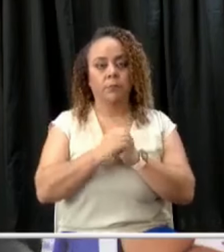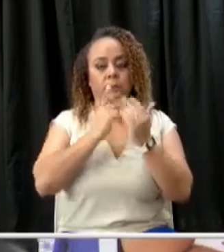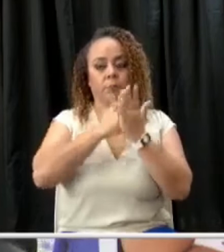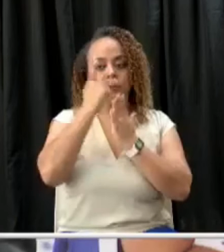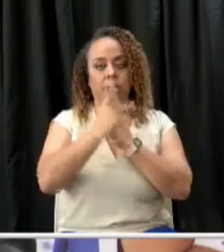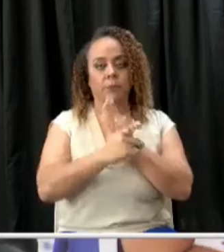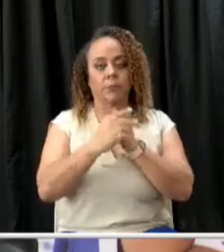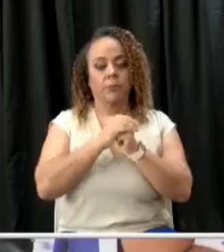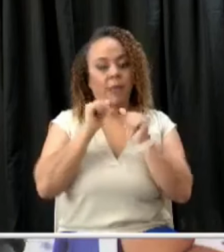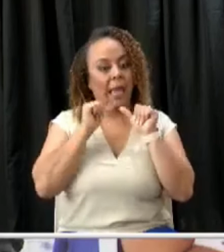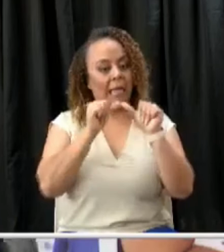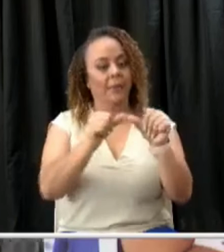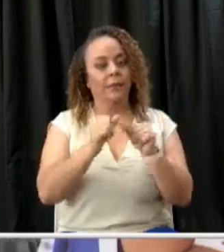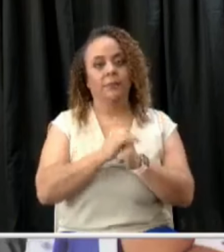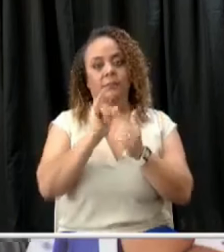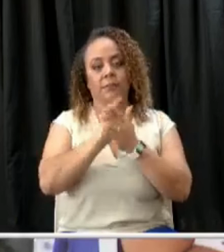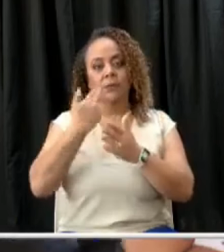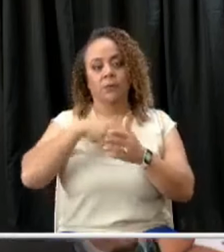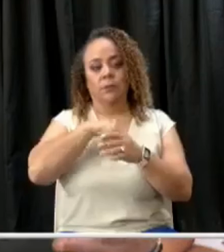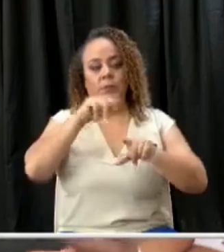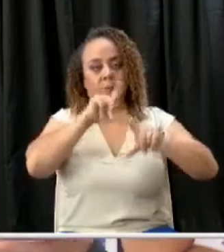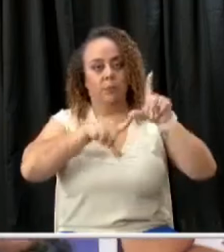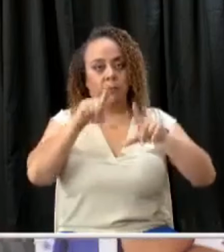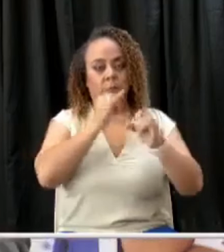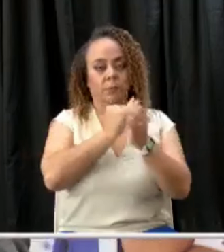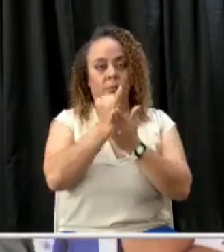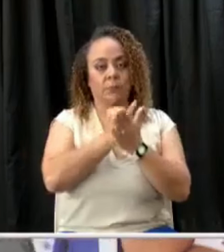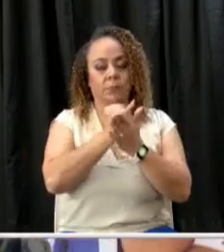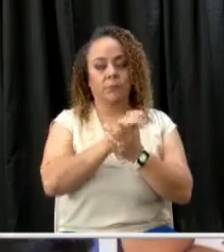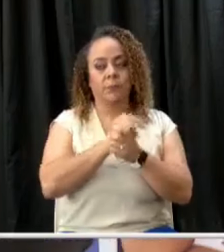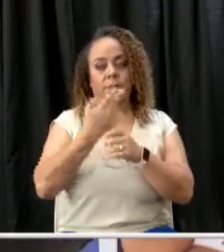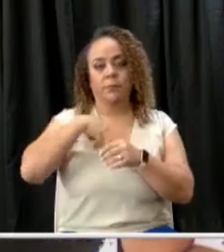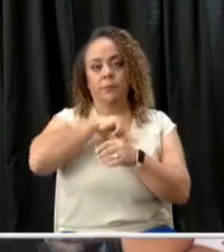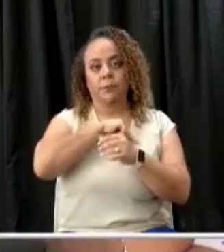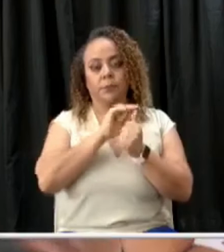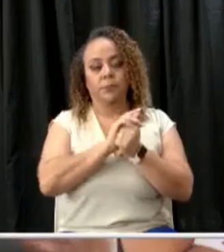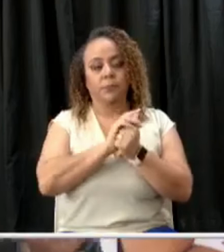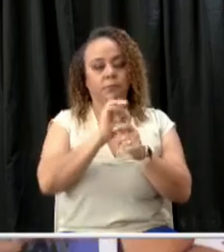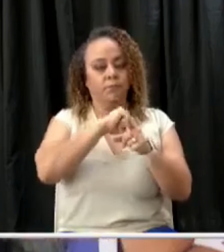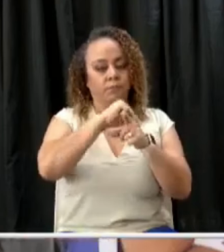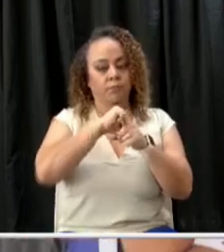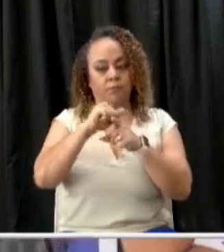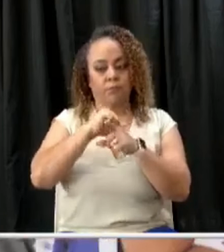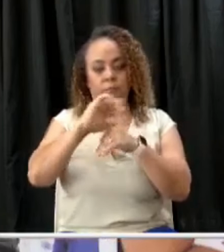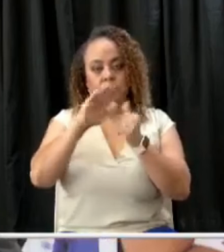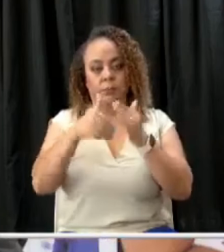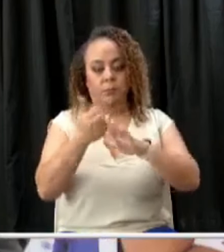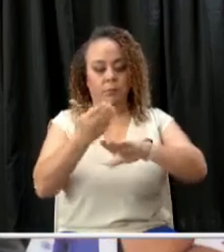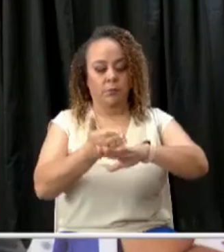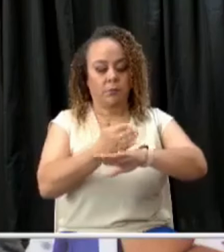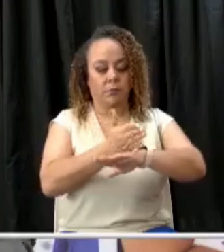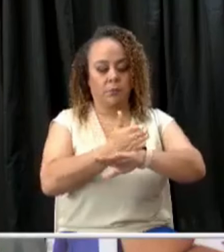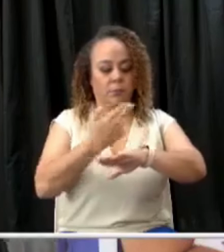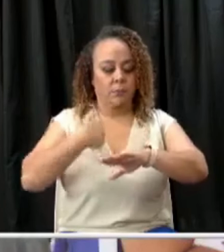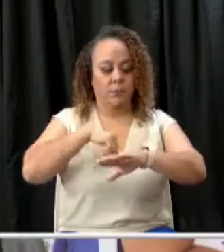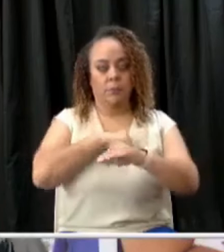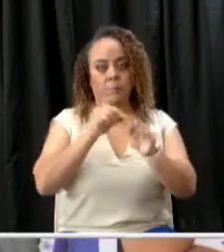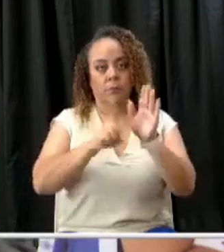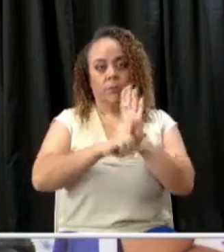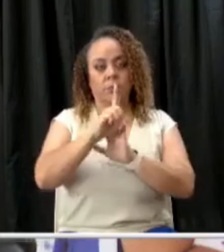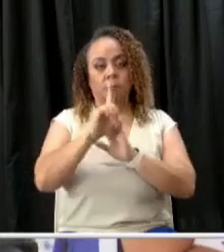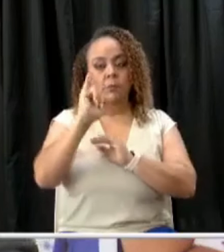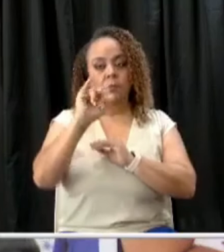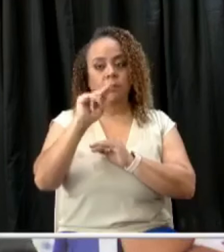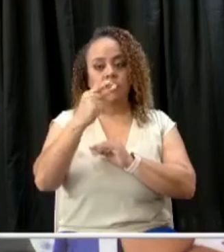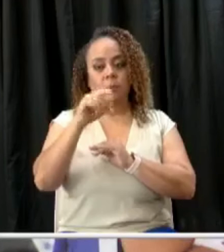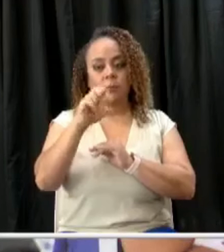programa Adelante, que es nuestro laboratorio de investigación en cual ponemos en práctica los avances que vamos desarrollando en un ingenio